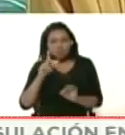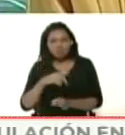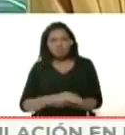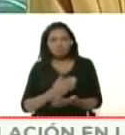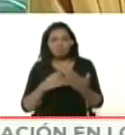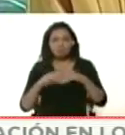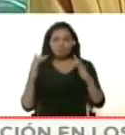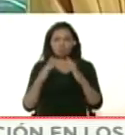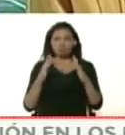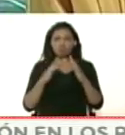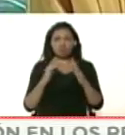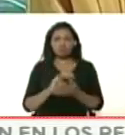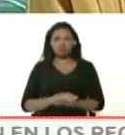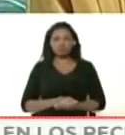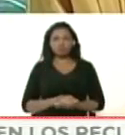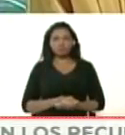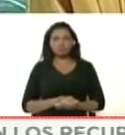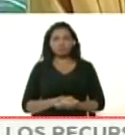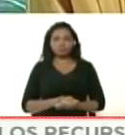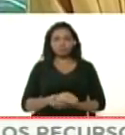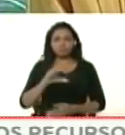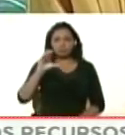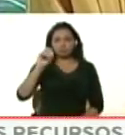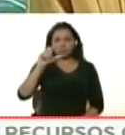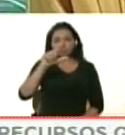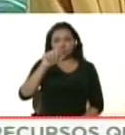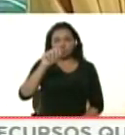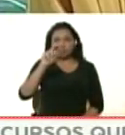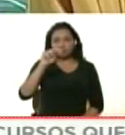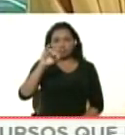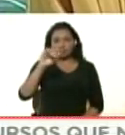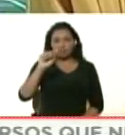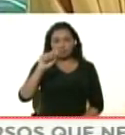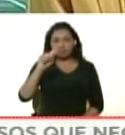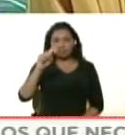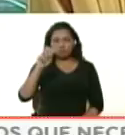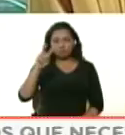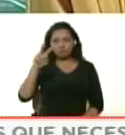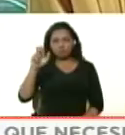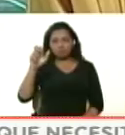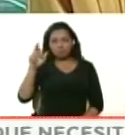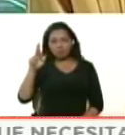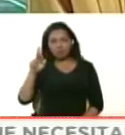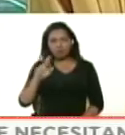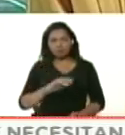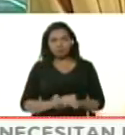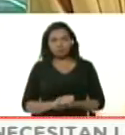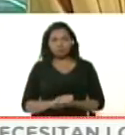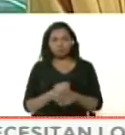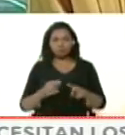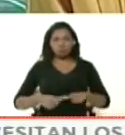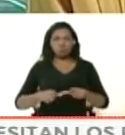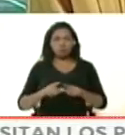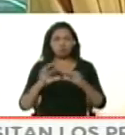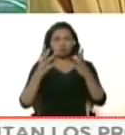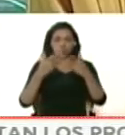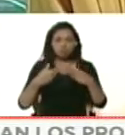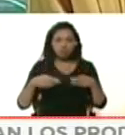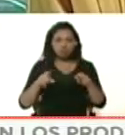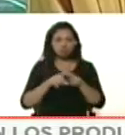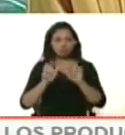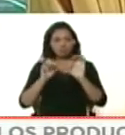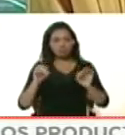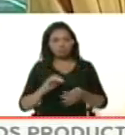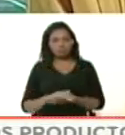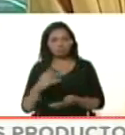Vámonos directo a la parroquia Colonia Tovar. Allá está el sector ganadero en el complejo industrial Loma Brisa.